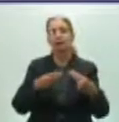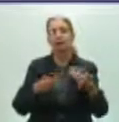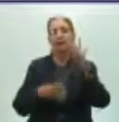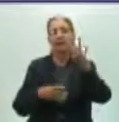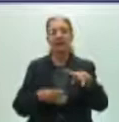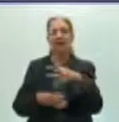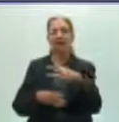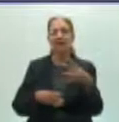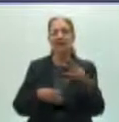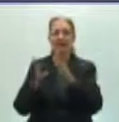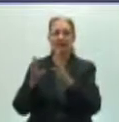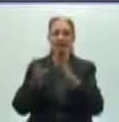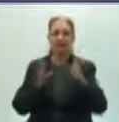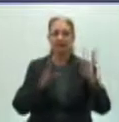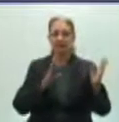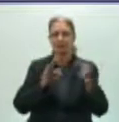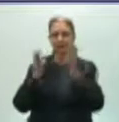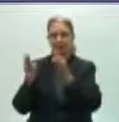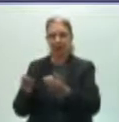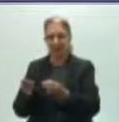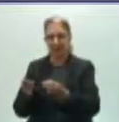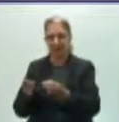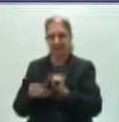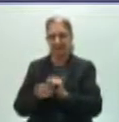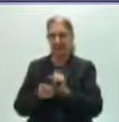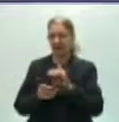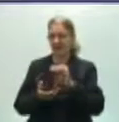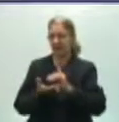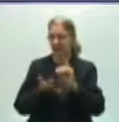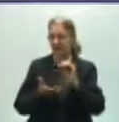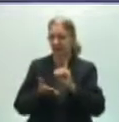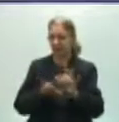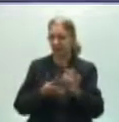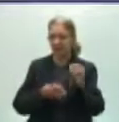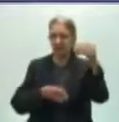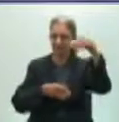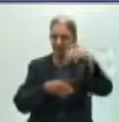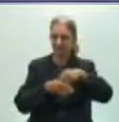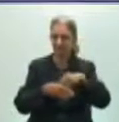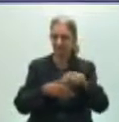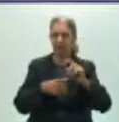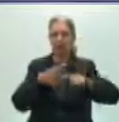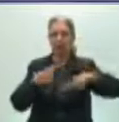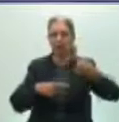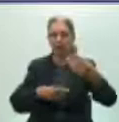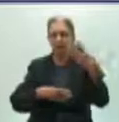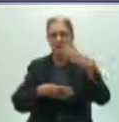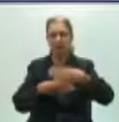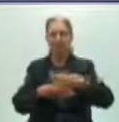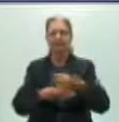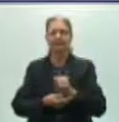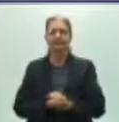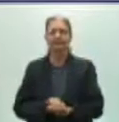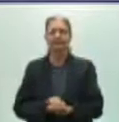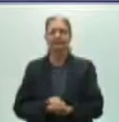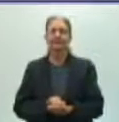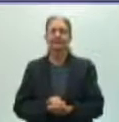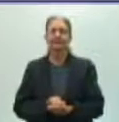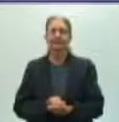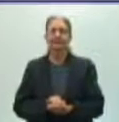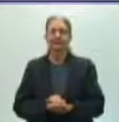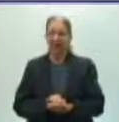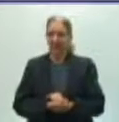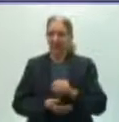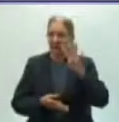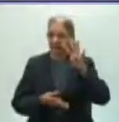de distribución de frecuencia con los datos de los votos en contra del bloqueo.